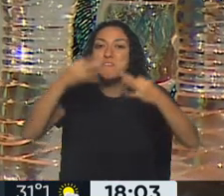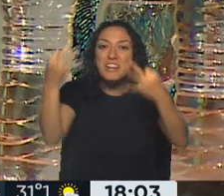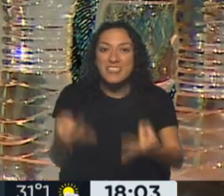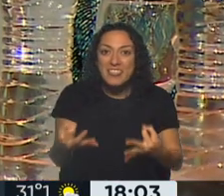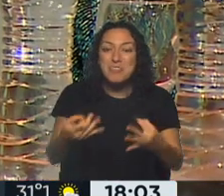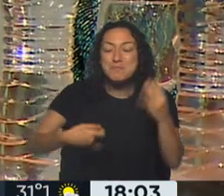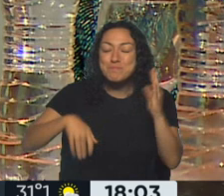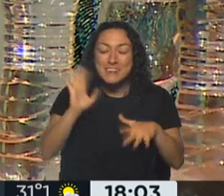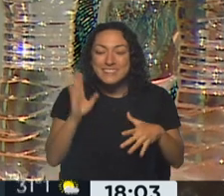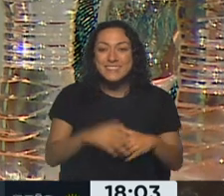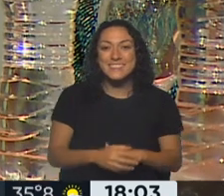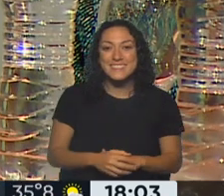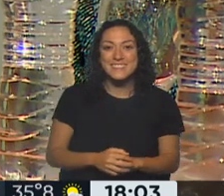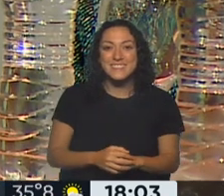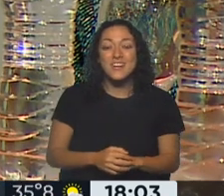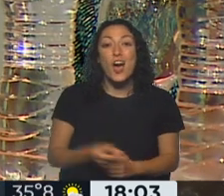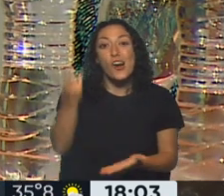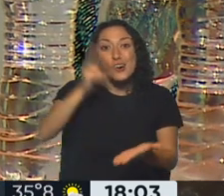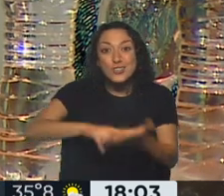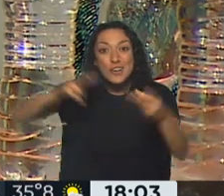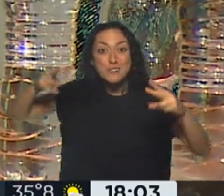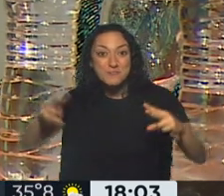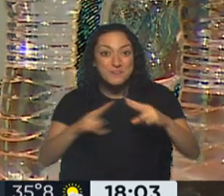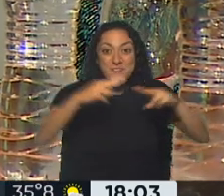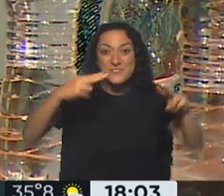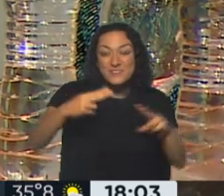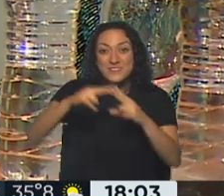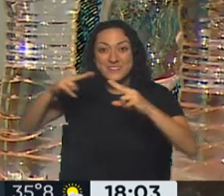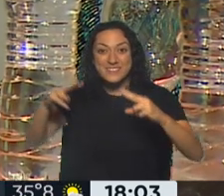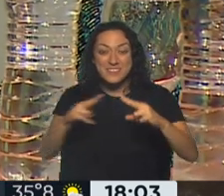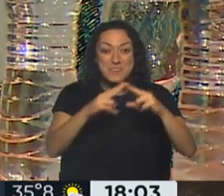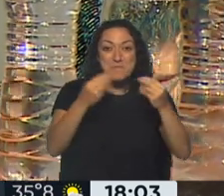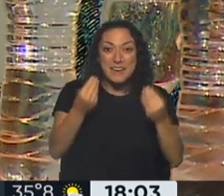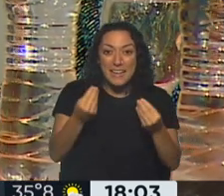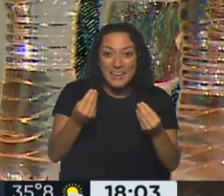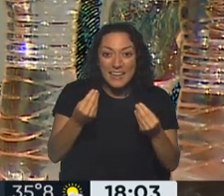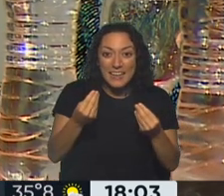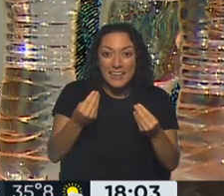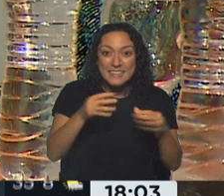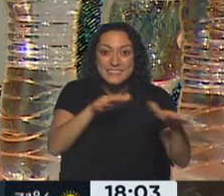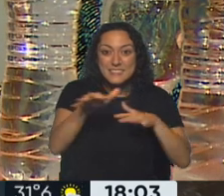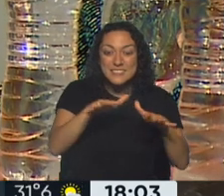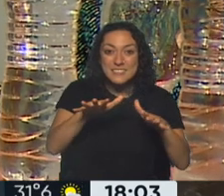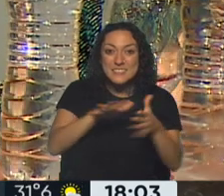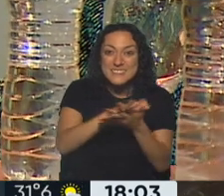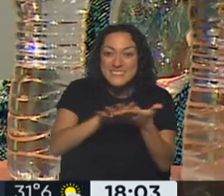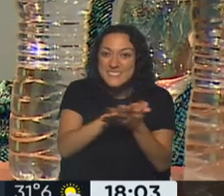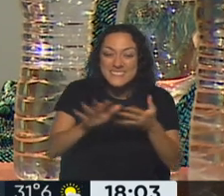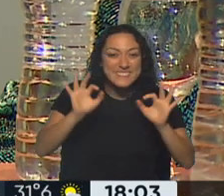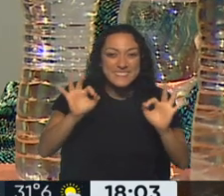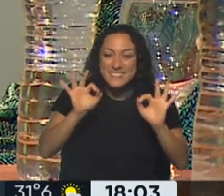Nos volvemos a encontrar para dar a conocer la resolución de un nuevo caso, el